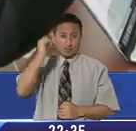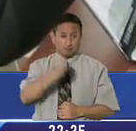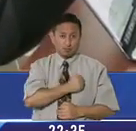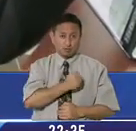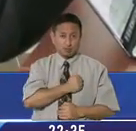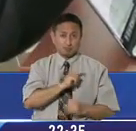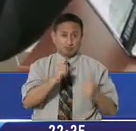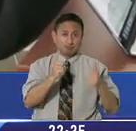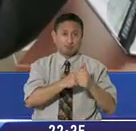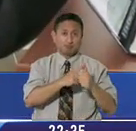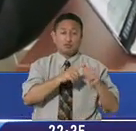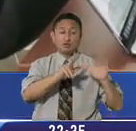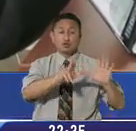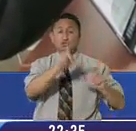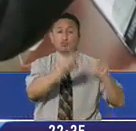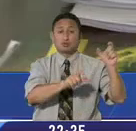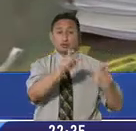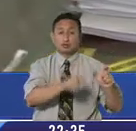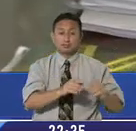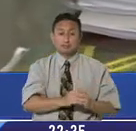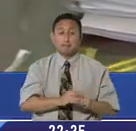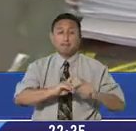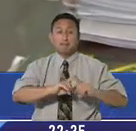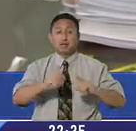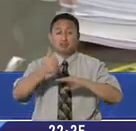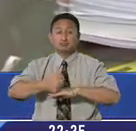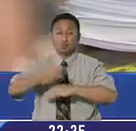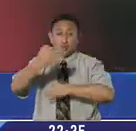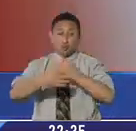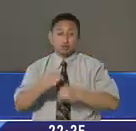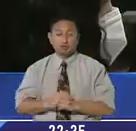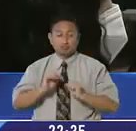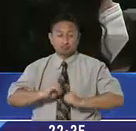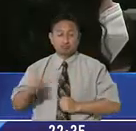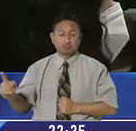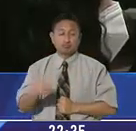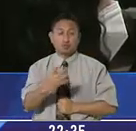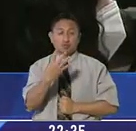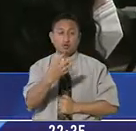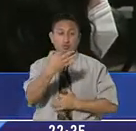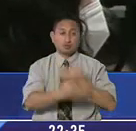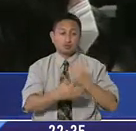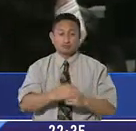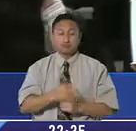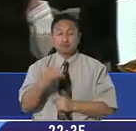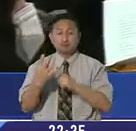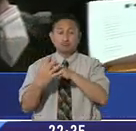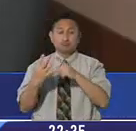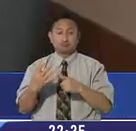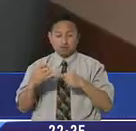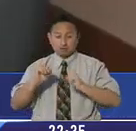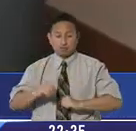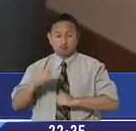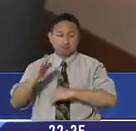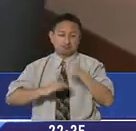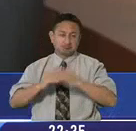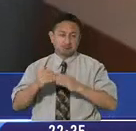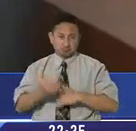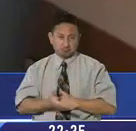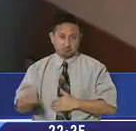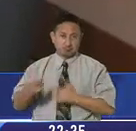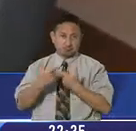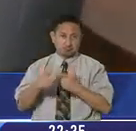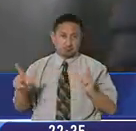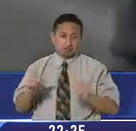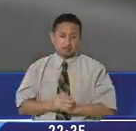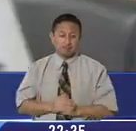este delito a 8 personas. Sin embargo, el magistrado únicamente llamó a juicio a 4. Las otras 4 personas fueron sobreseídas, lo que